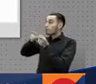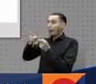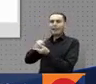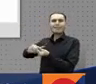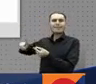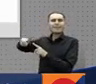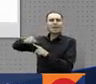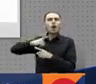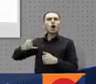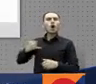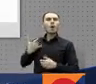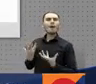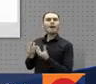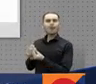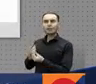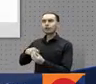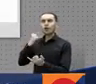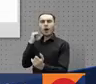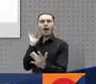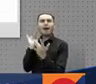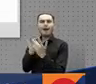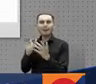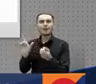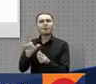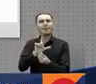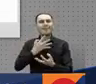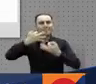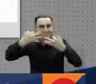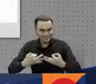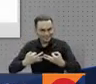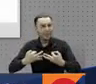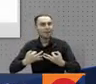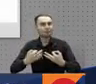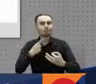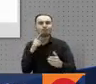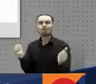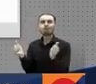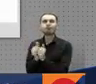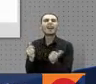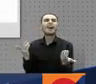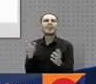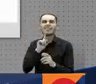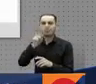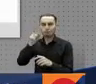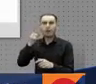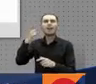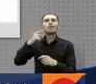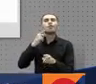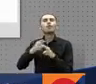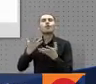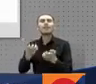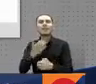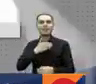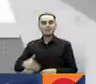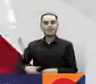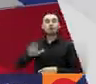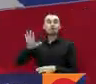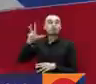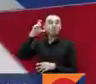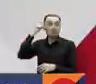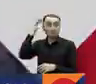liberales identificados con las ideas del liberalismo verdadero de acompañar y apoyar la campaña presidencial de Gustavo